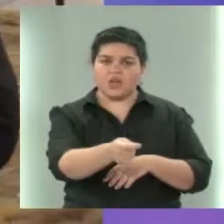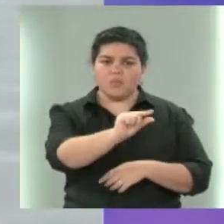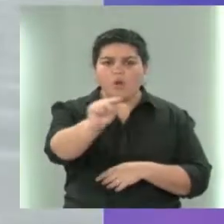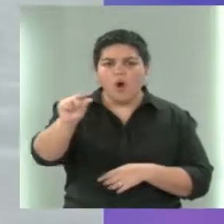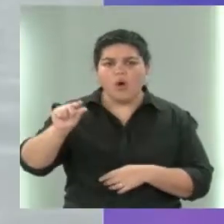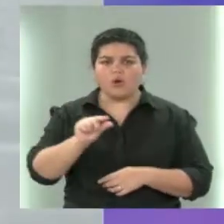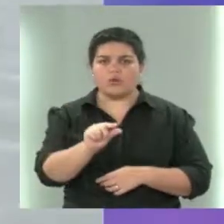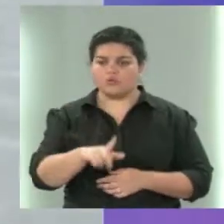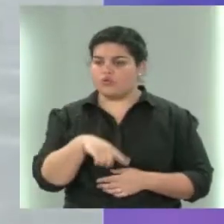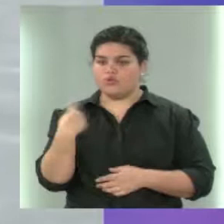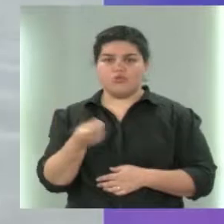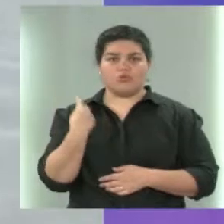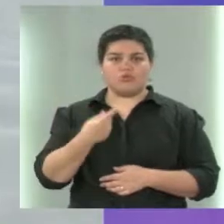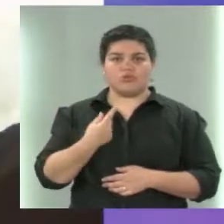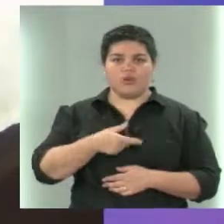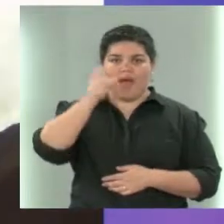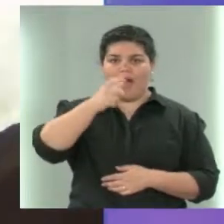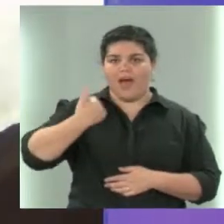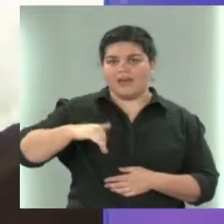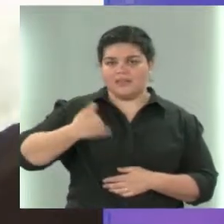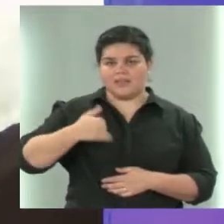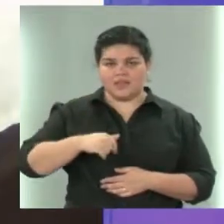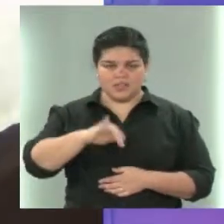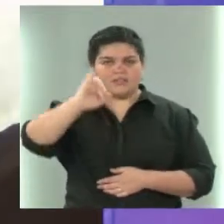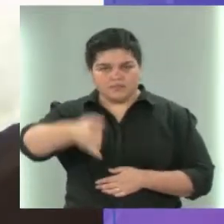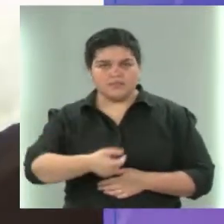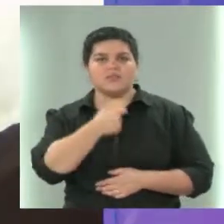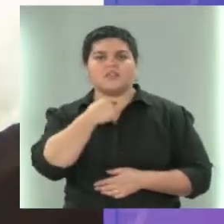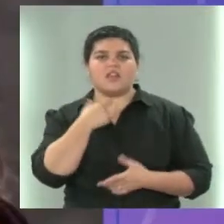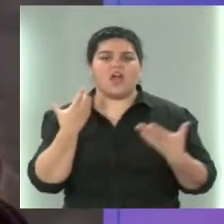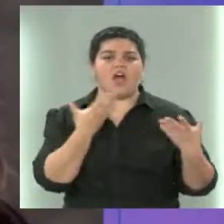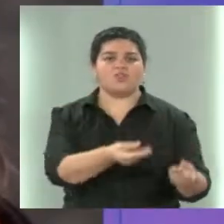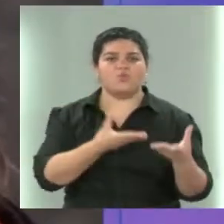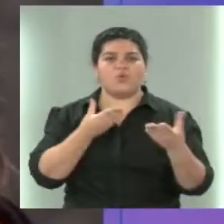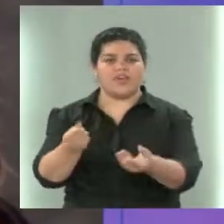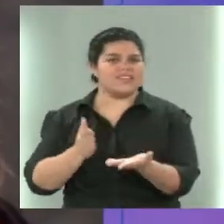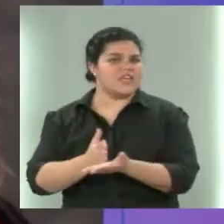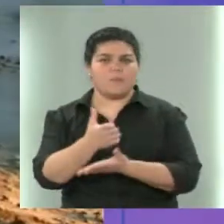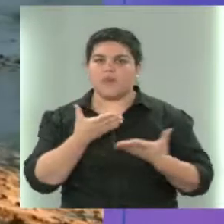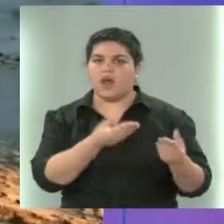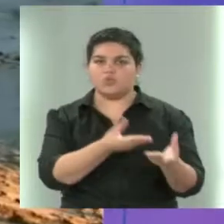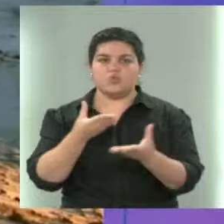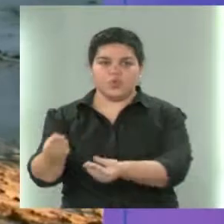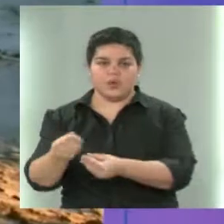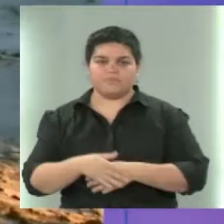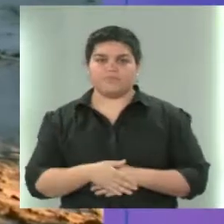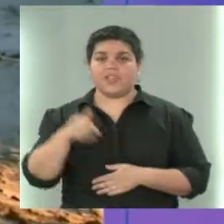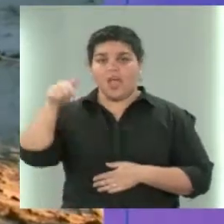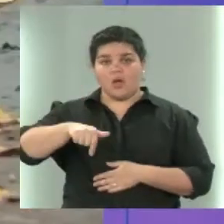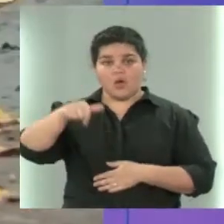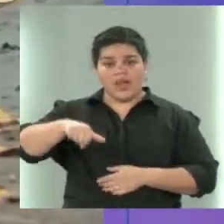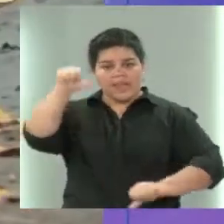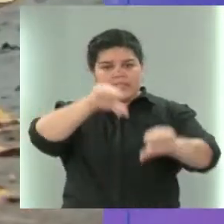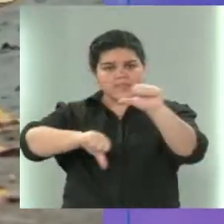argentinos, somos naturalmente solidarios. Extendemos la mano para ofrecer ayuda siempre. La ciencia hoy puede